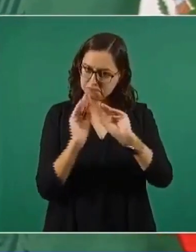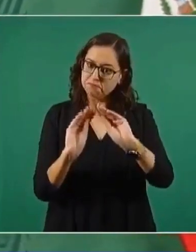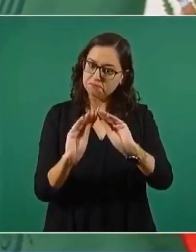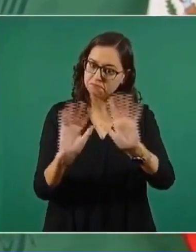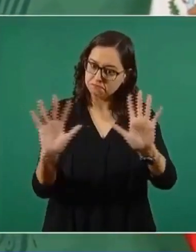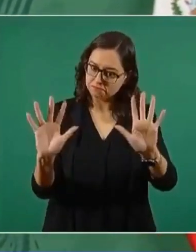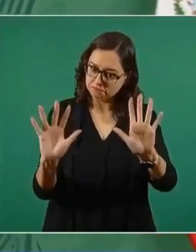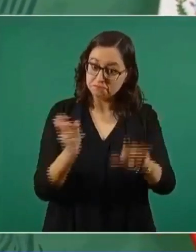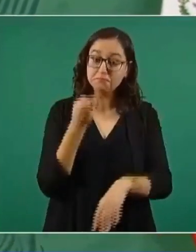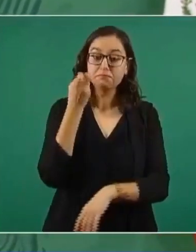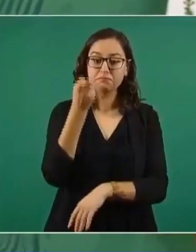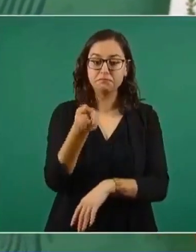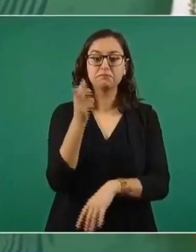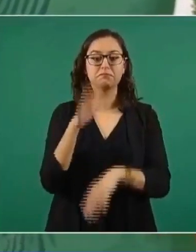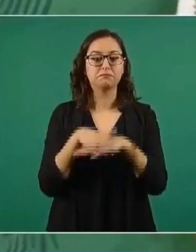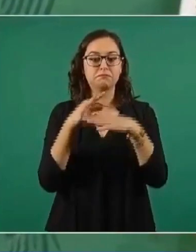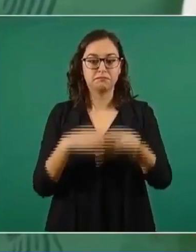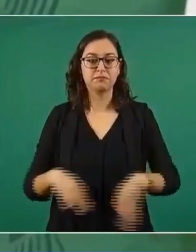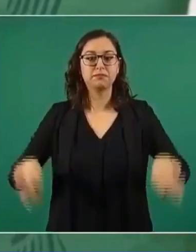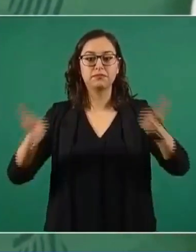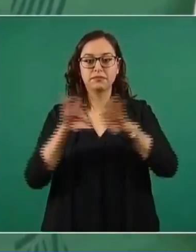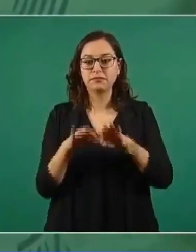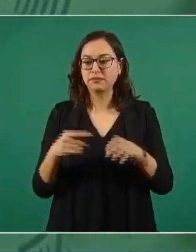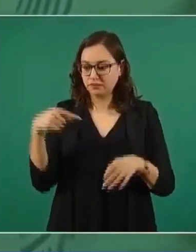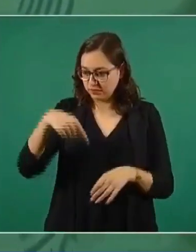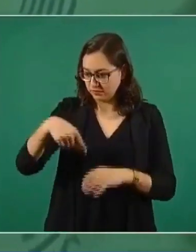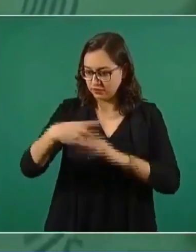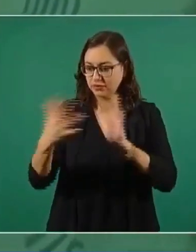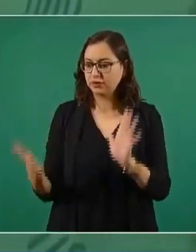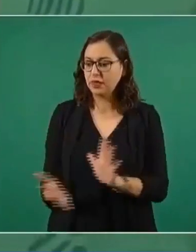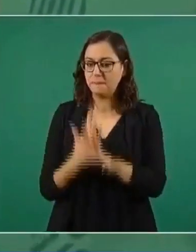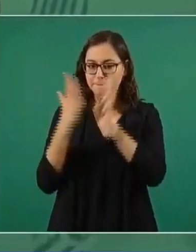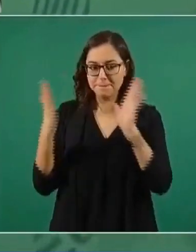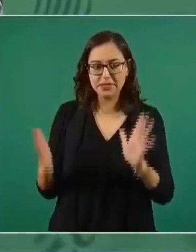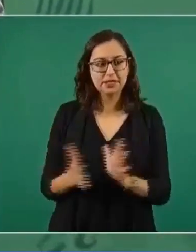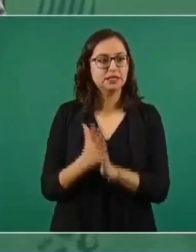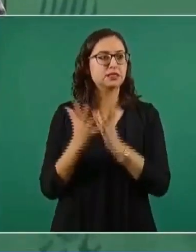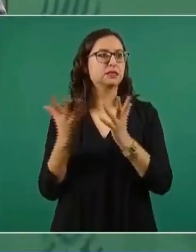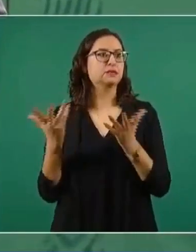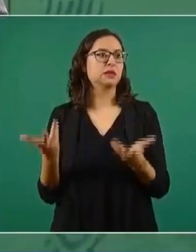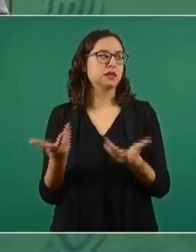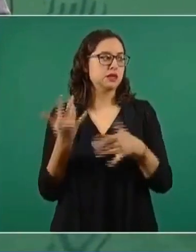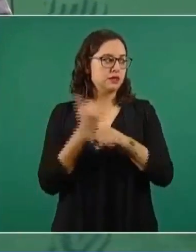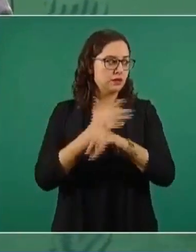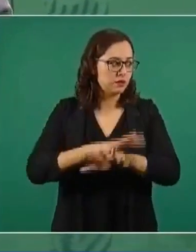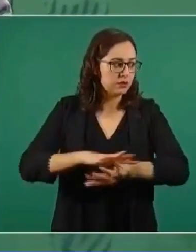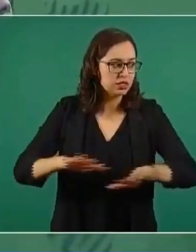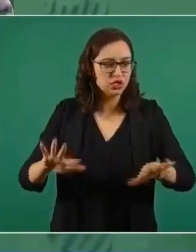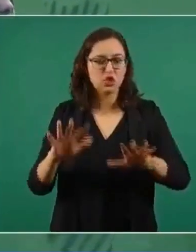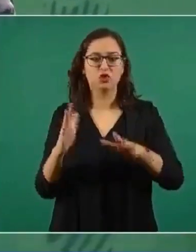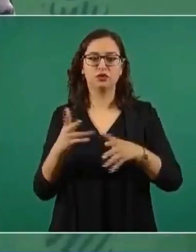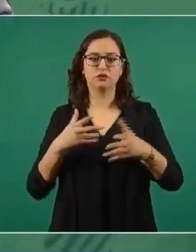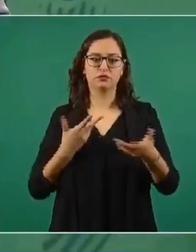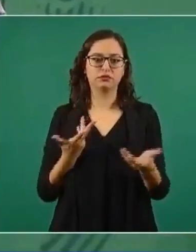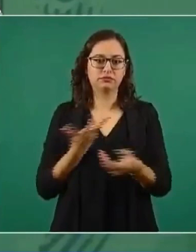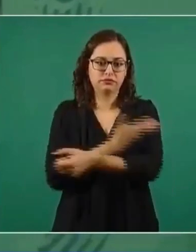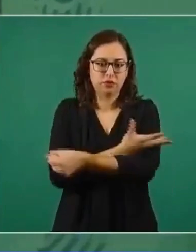Eso es lo importante de la democracia y del derecho a la información y de la transparencia,